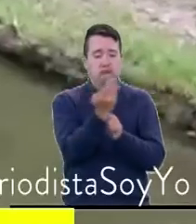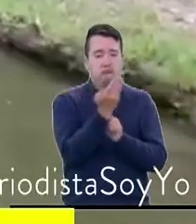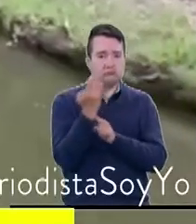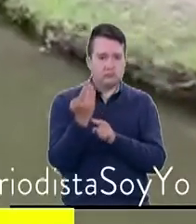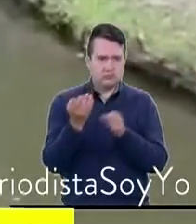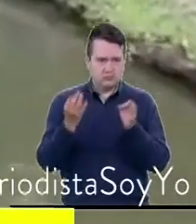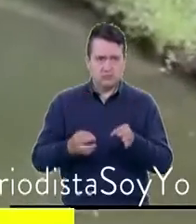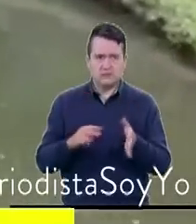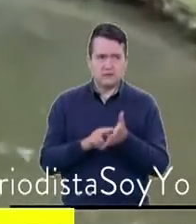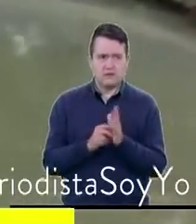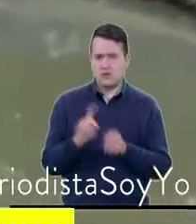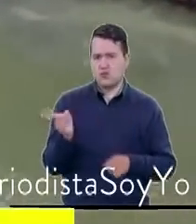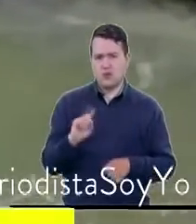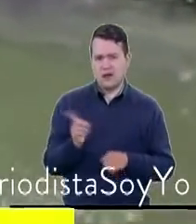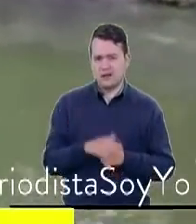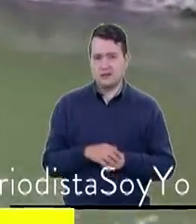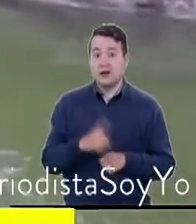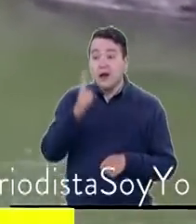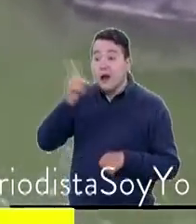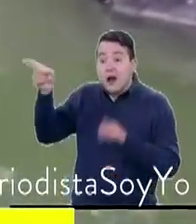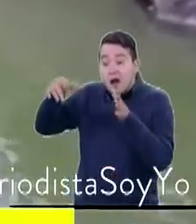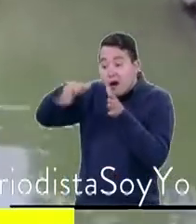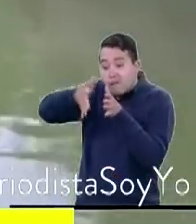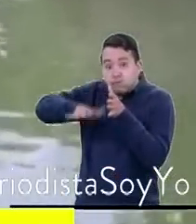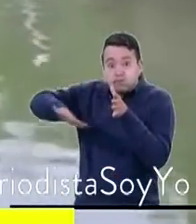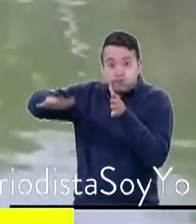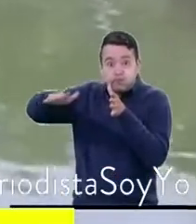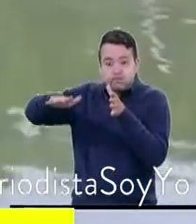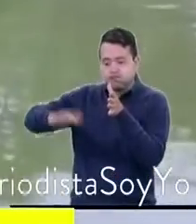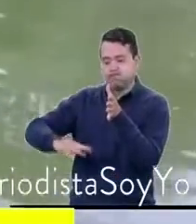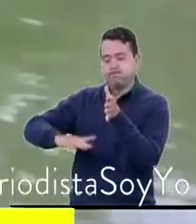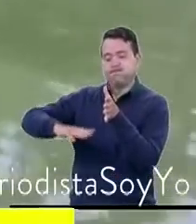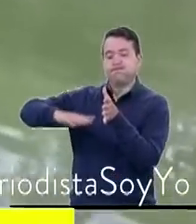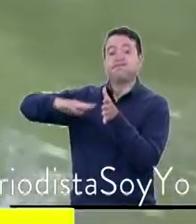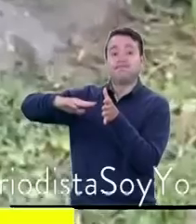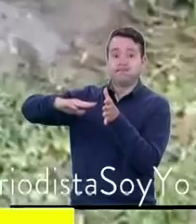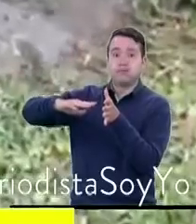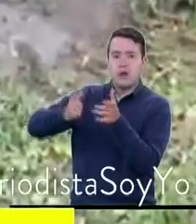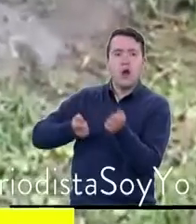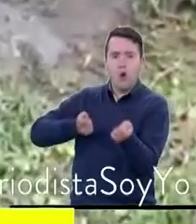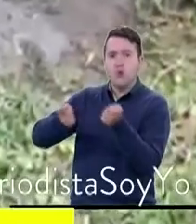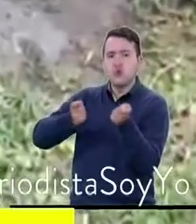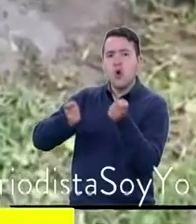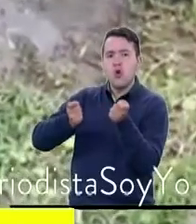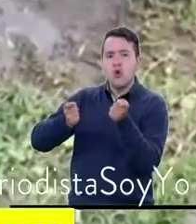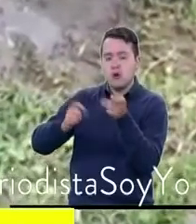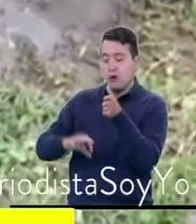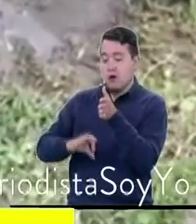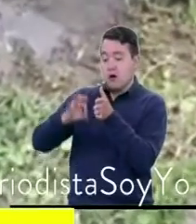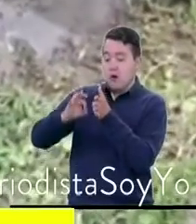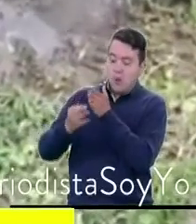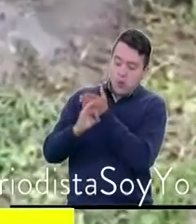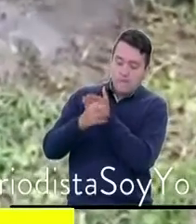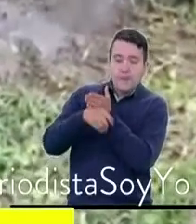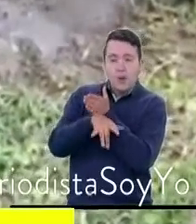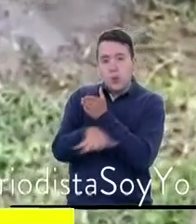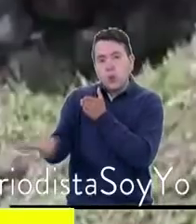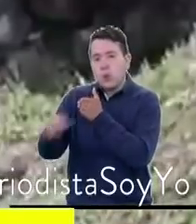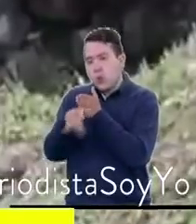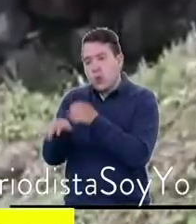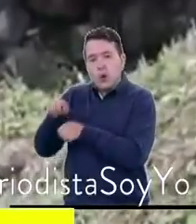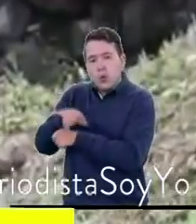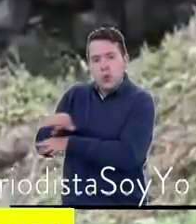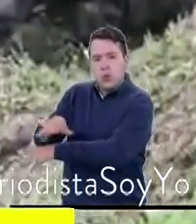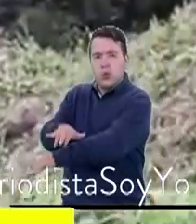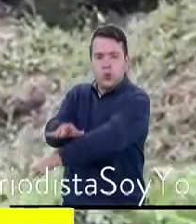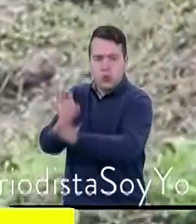que no fue así, debido a que estos lagos tienen los reboses debidamente controlados, las aguas están debidamente